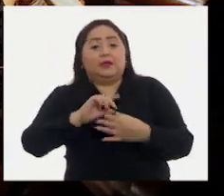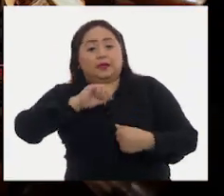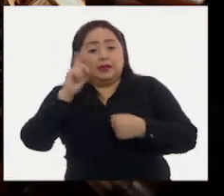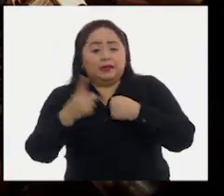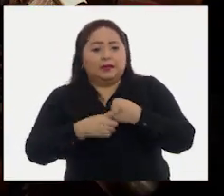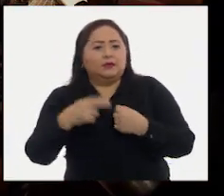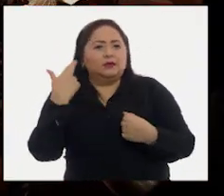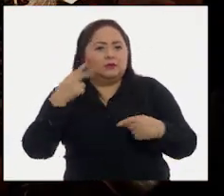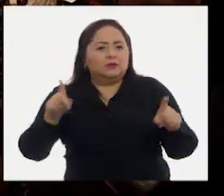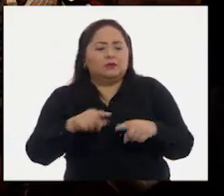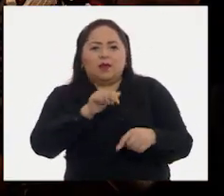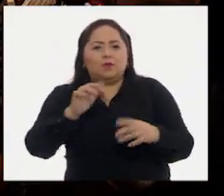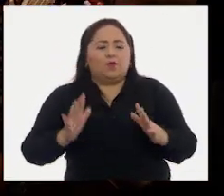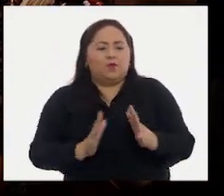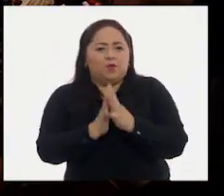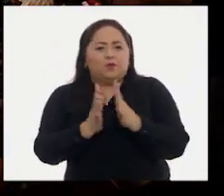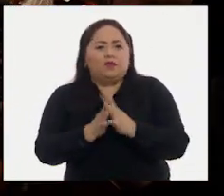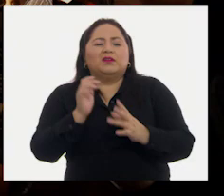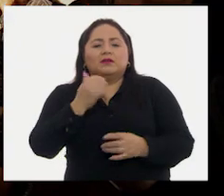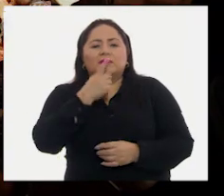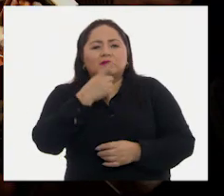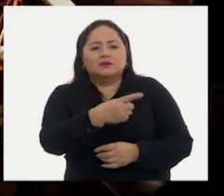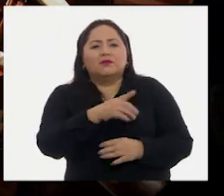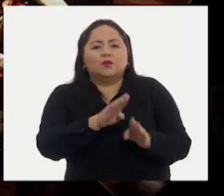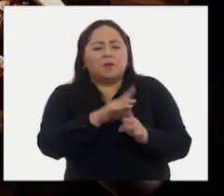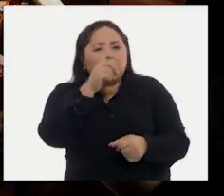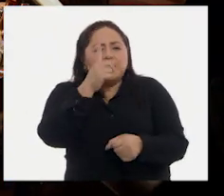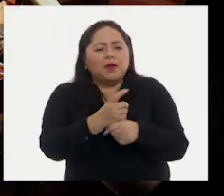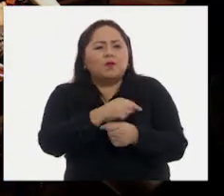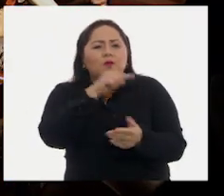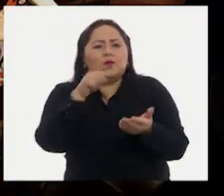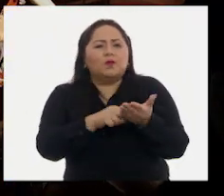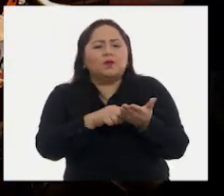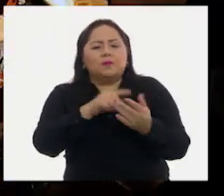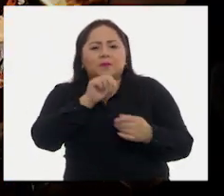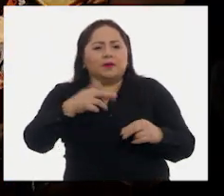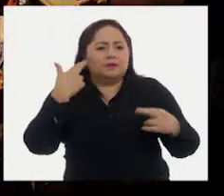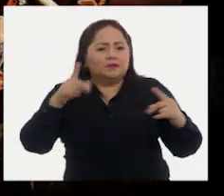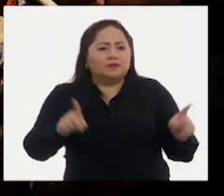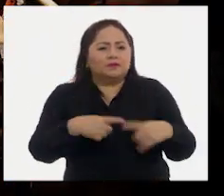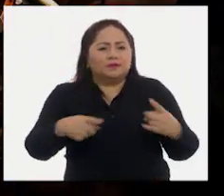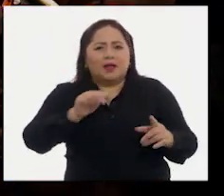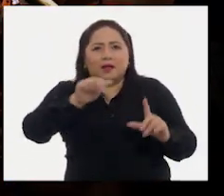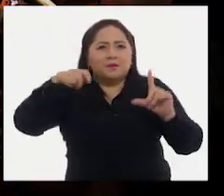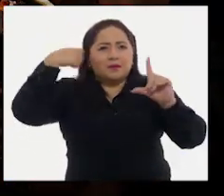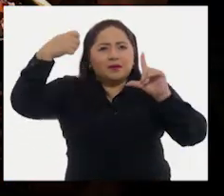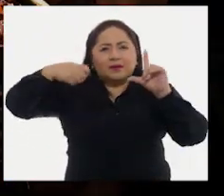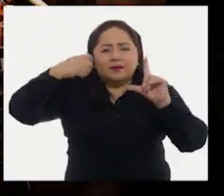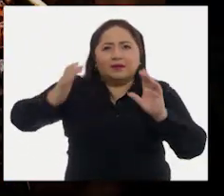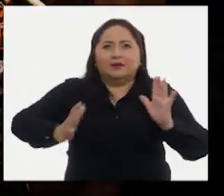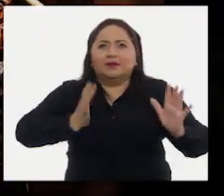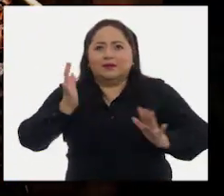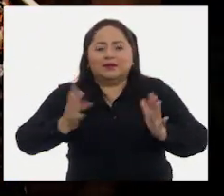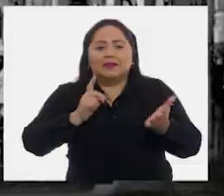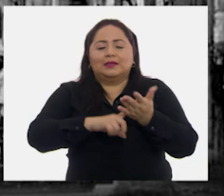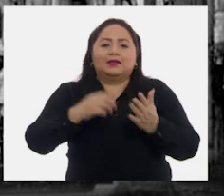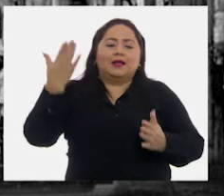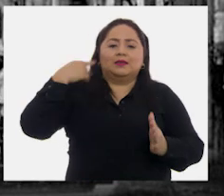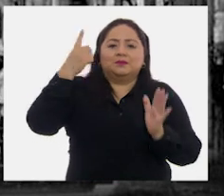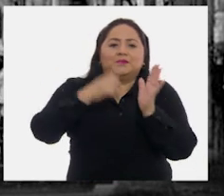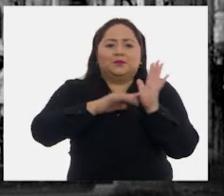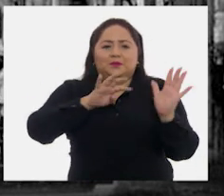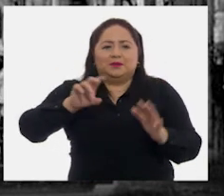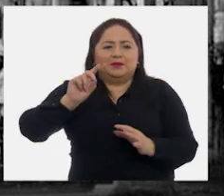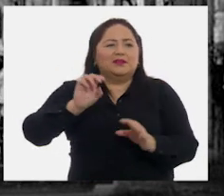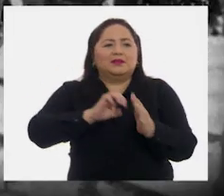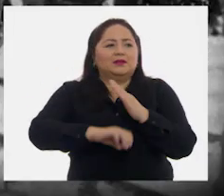través de ritmos populares que se reflejan particularmente en las bandas sonoras de películas emblemáticas de los años 30,